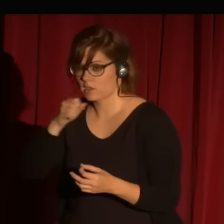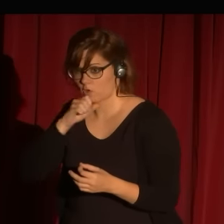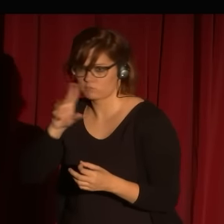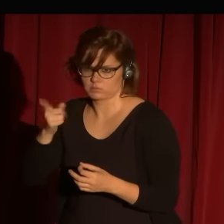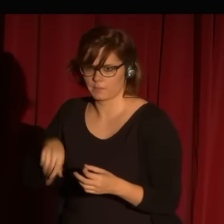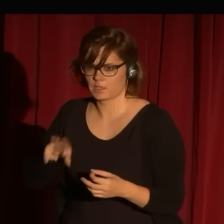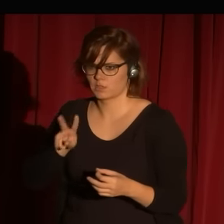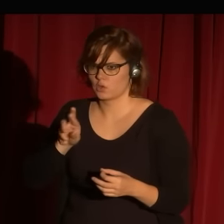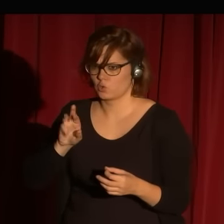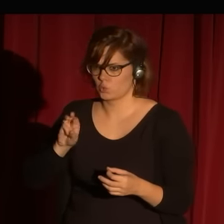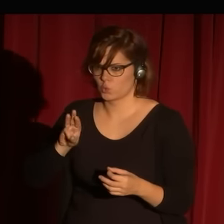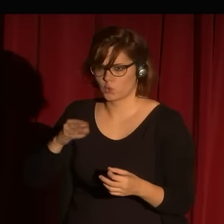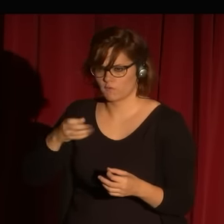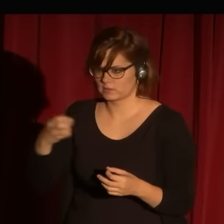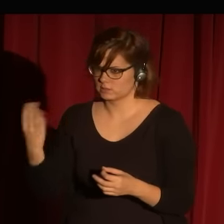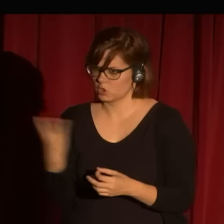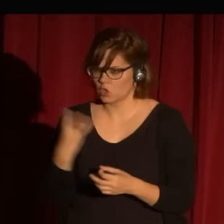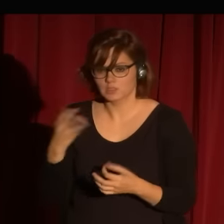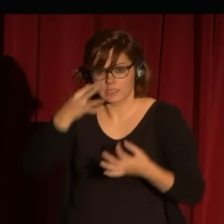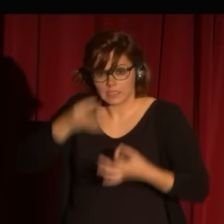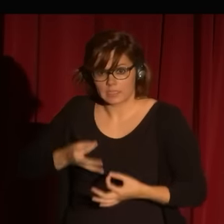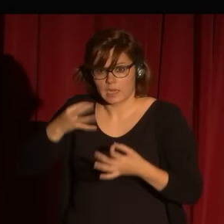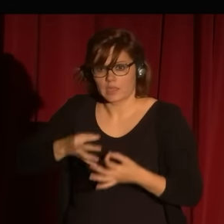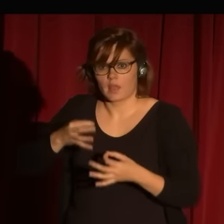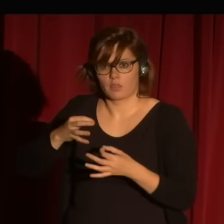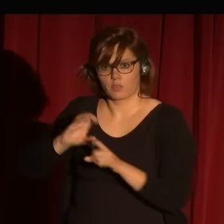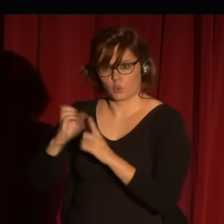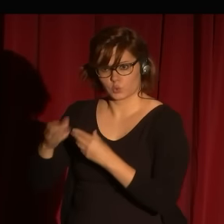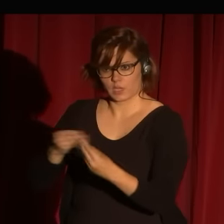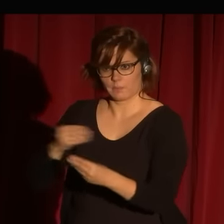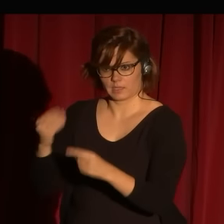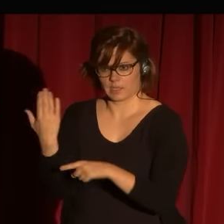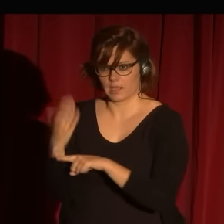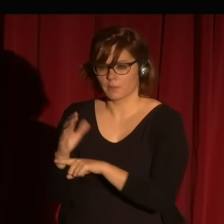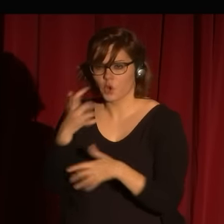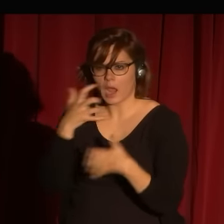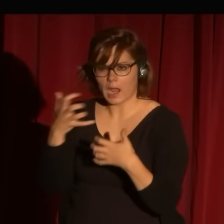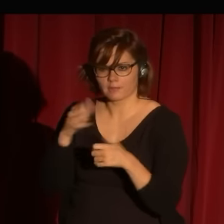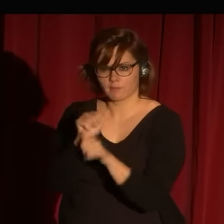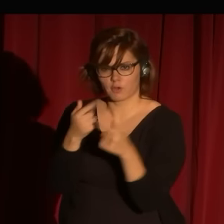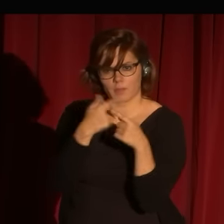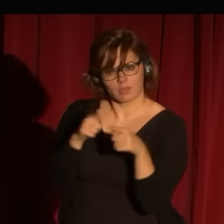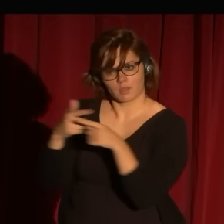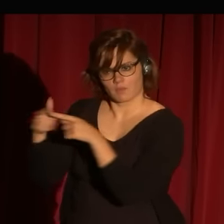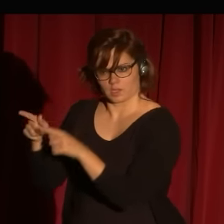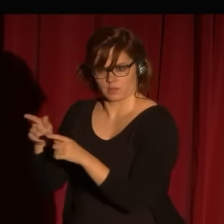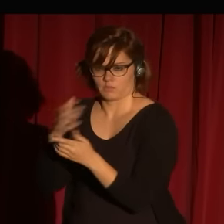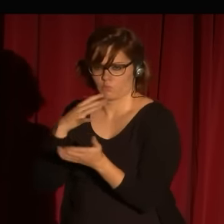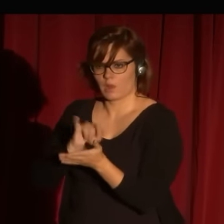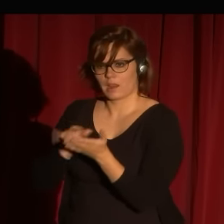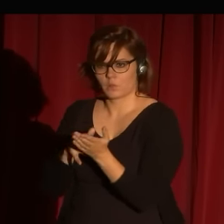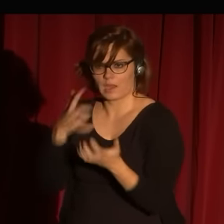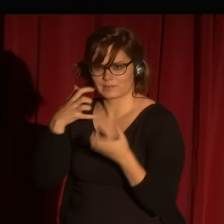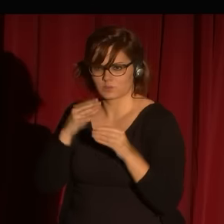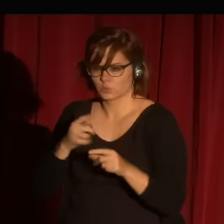estamos viendo traducciones de la misma realidad de la misma cultura material pero que se traducen en arte de forma diferente el lenguaje artístico al que se traduce